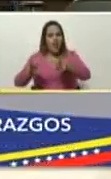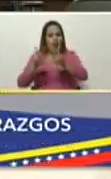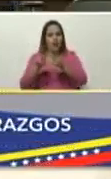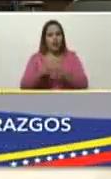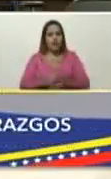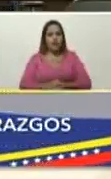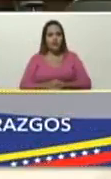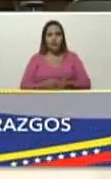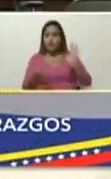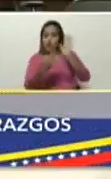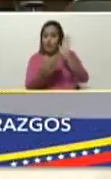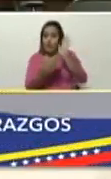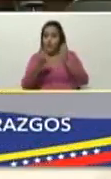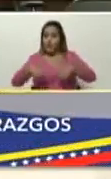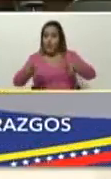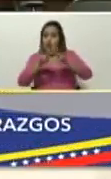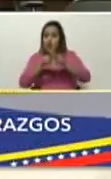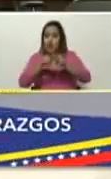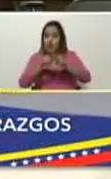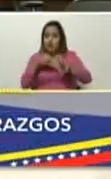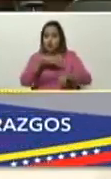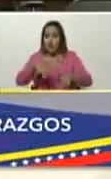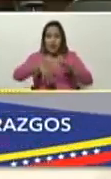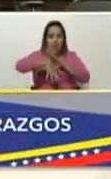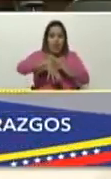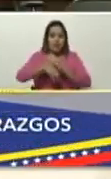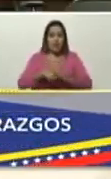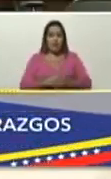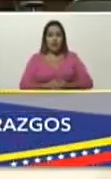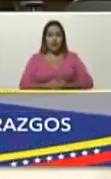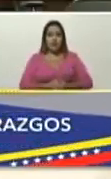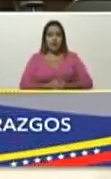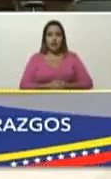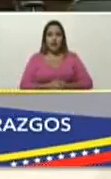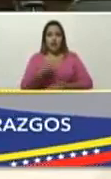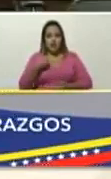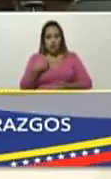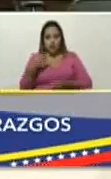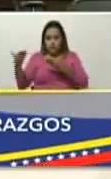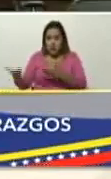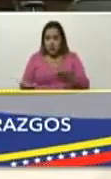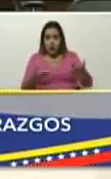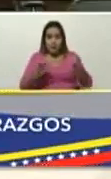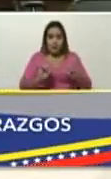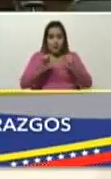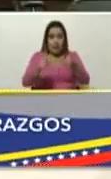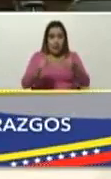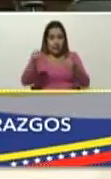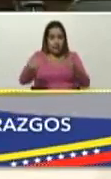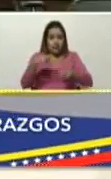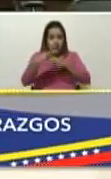a los valores profundos de nuestras raíces. Así que bueno, yo los he invitado para arrancar este